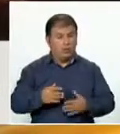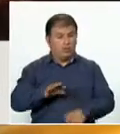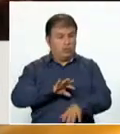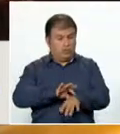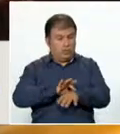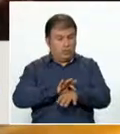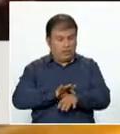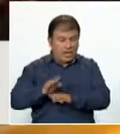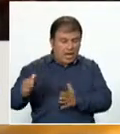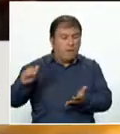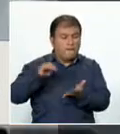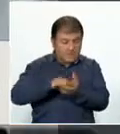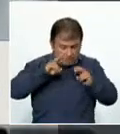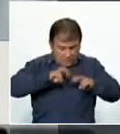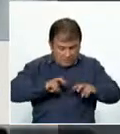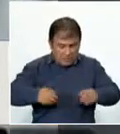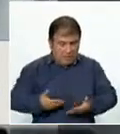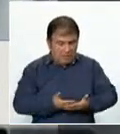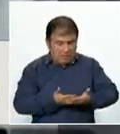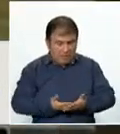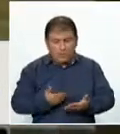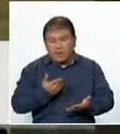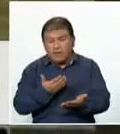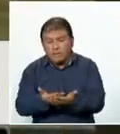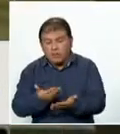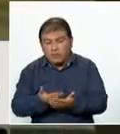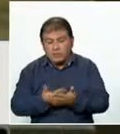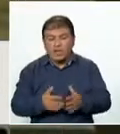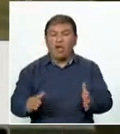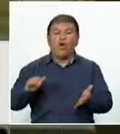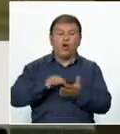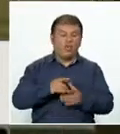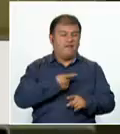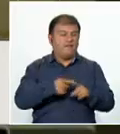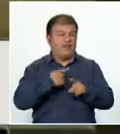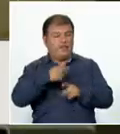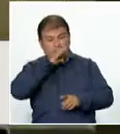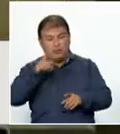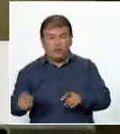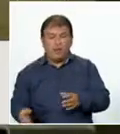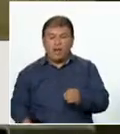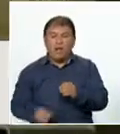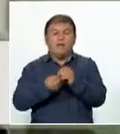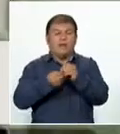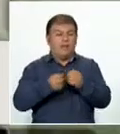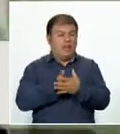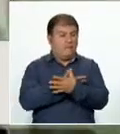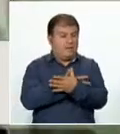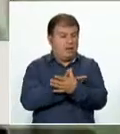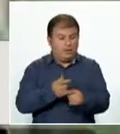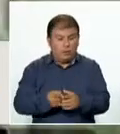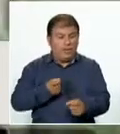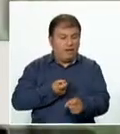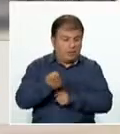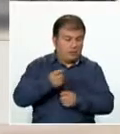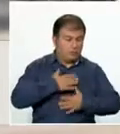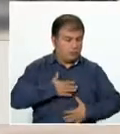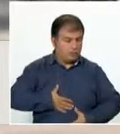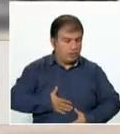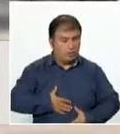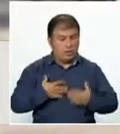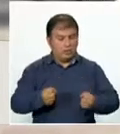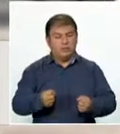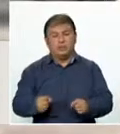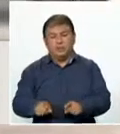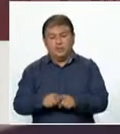médicos realizarán nuevos exámenes a la pequeña para determinar si había otras drogas además de la marihuana y que podría afectar su salud.